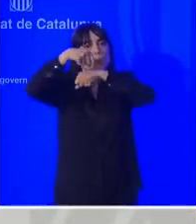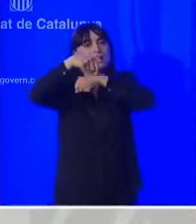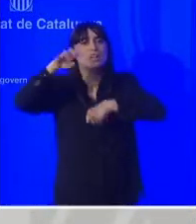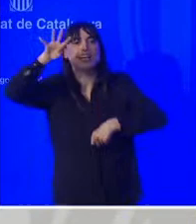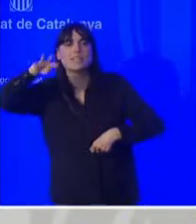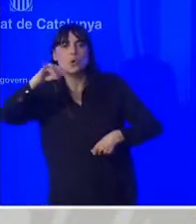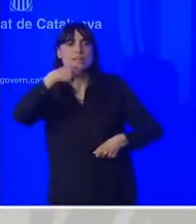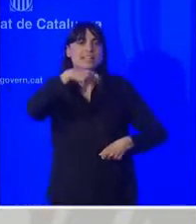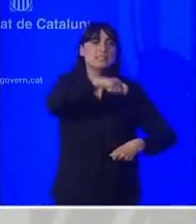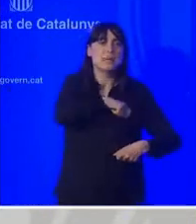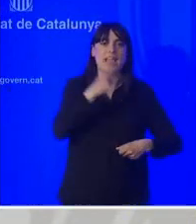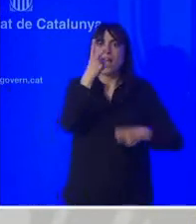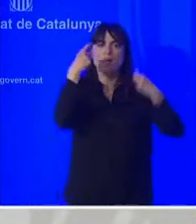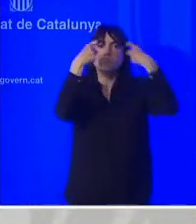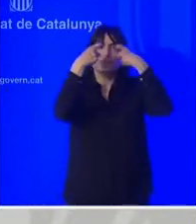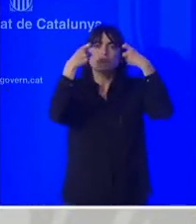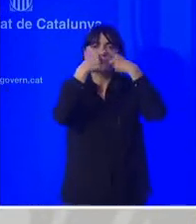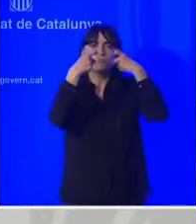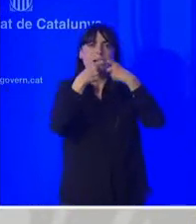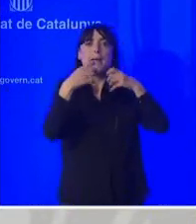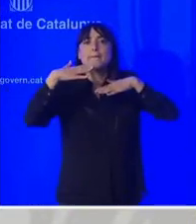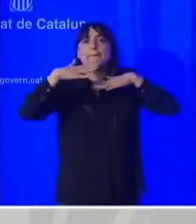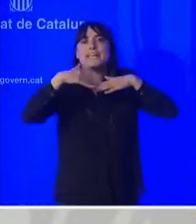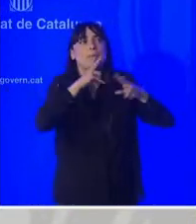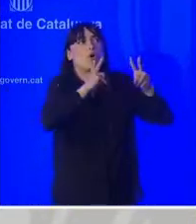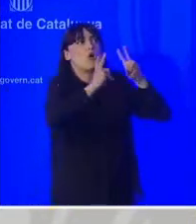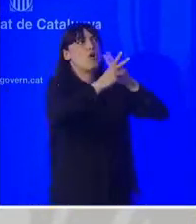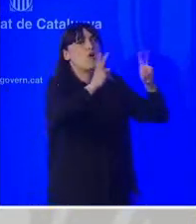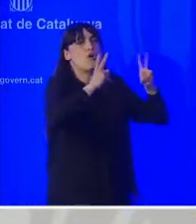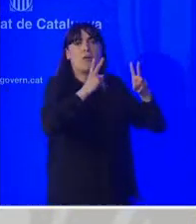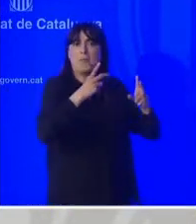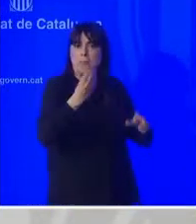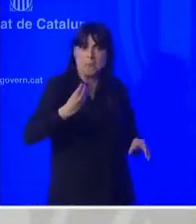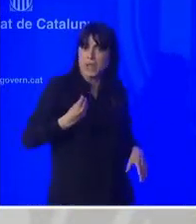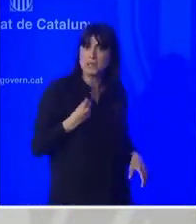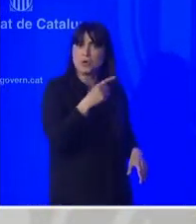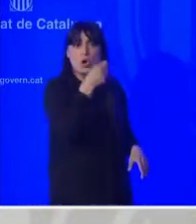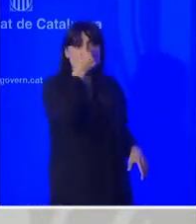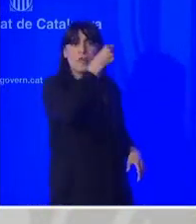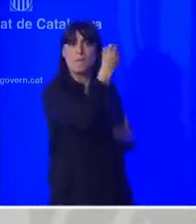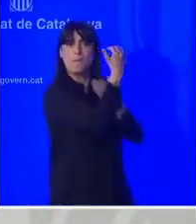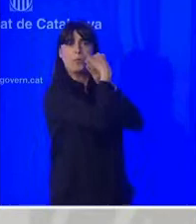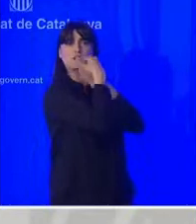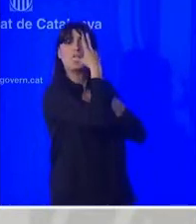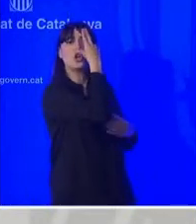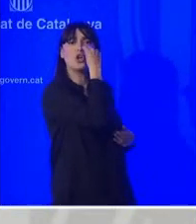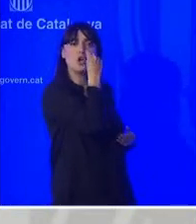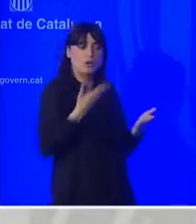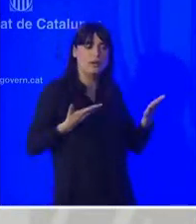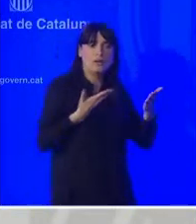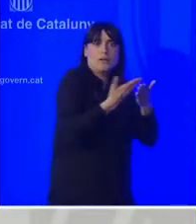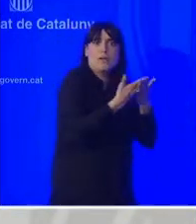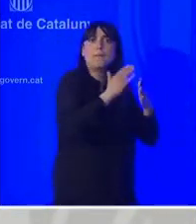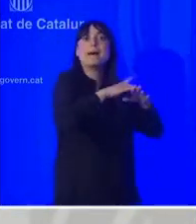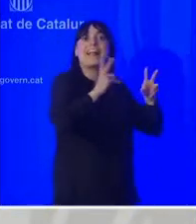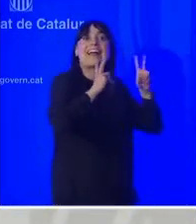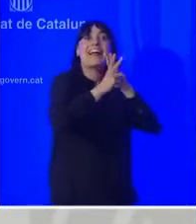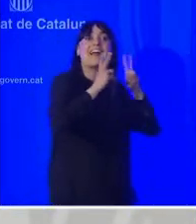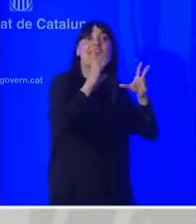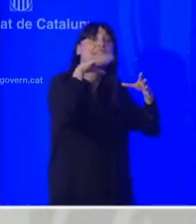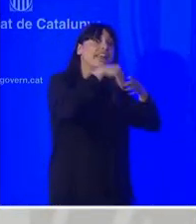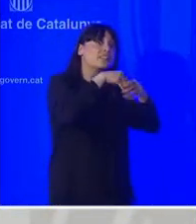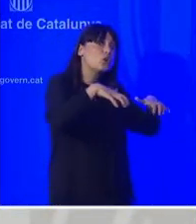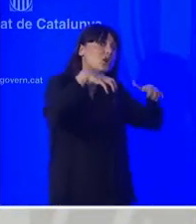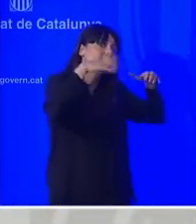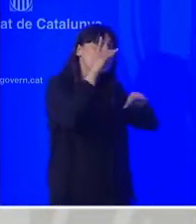tramitación de esta ley ni tan siquiera permiten que se pueda debatir en un ámbito representativo de la democracia